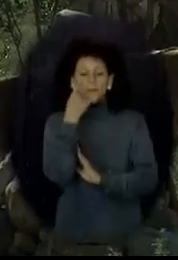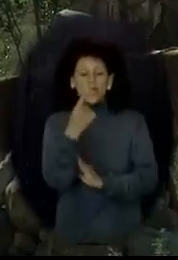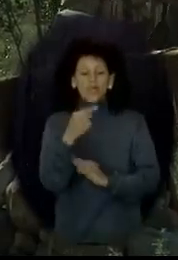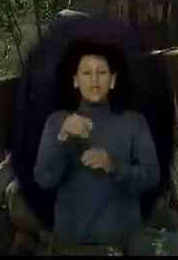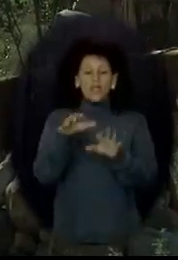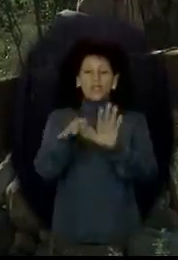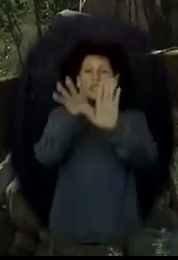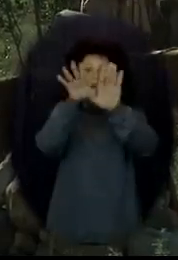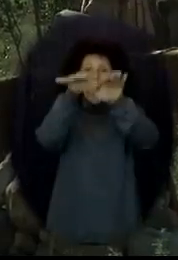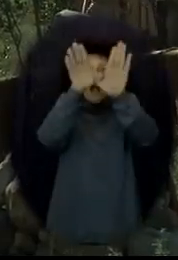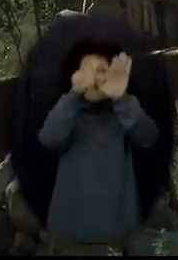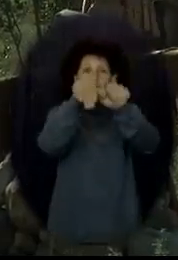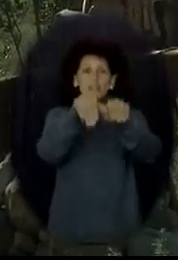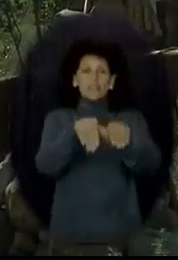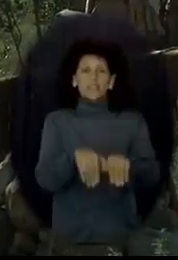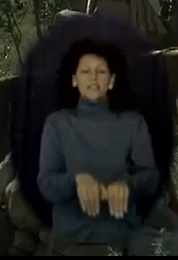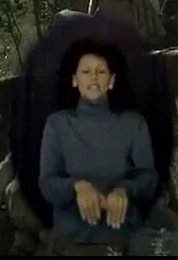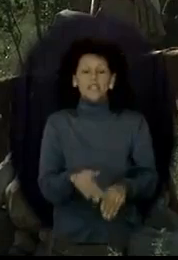Fíjense en los cuervos.